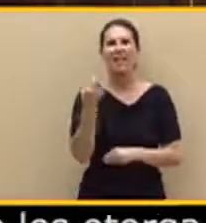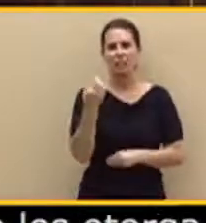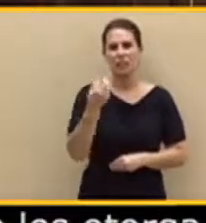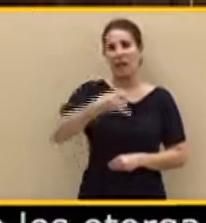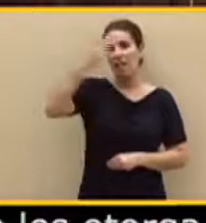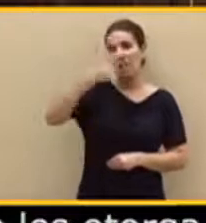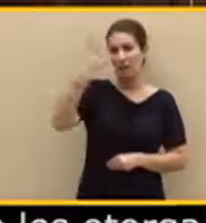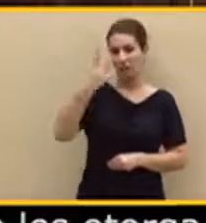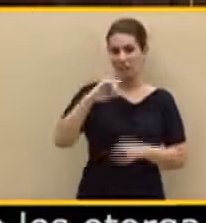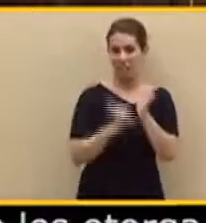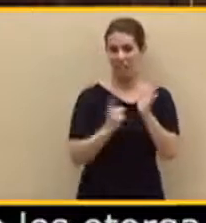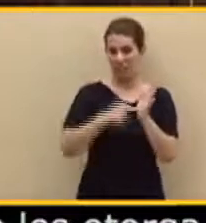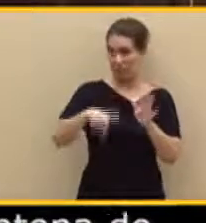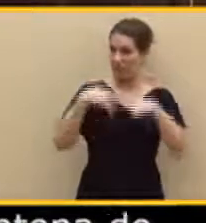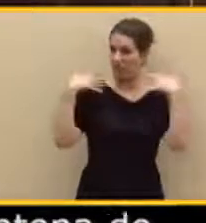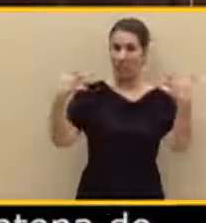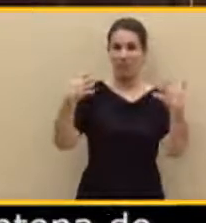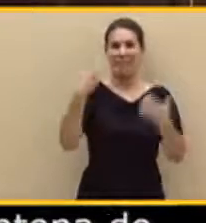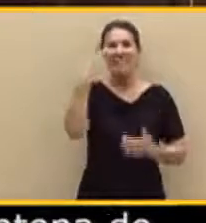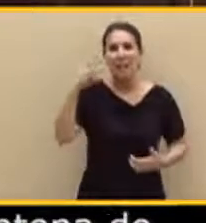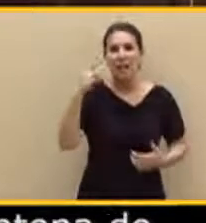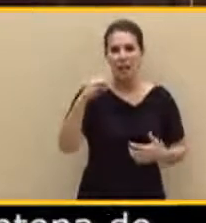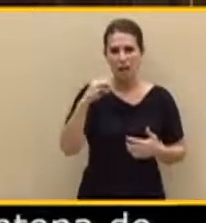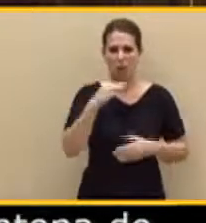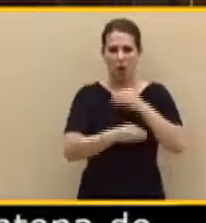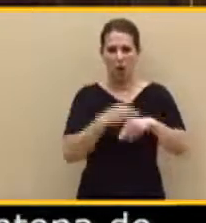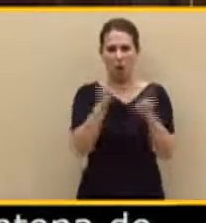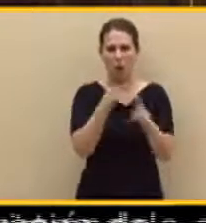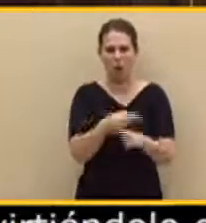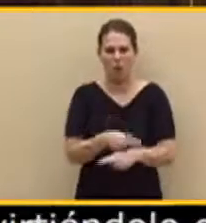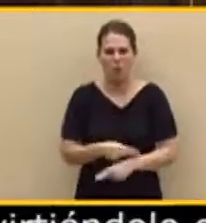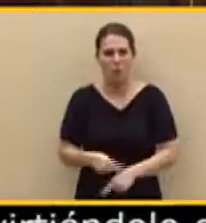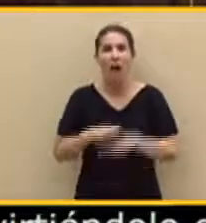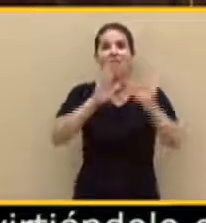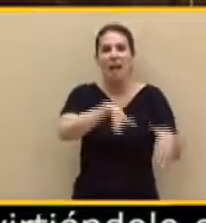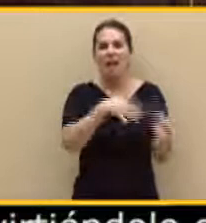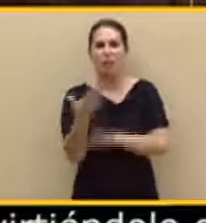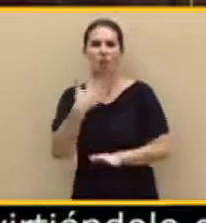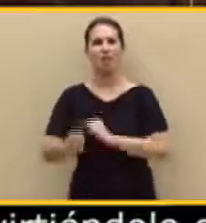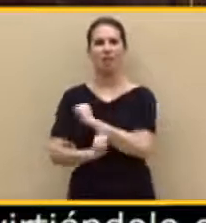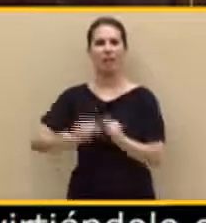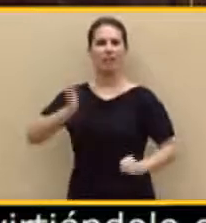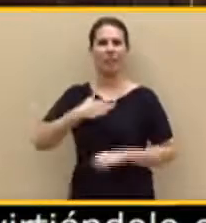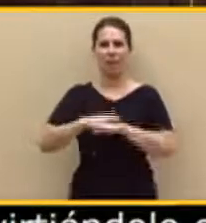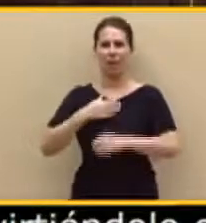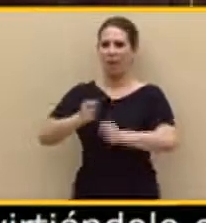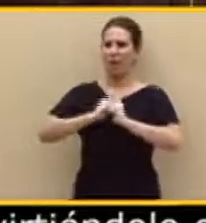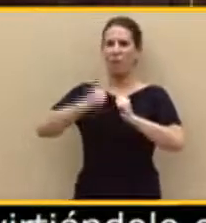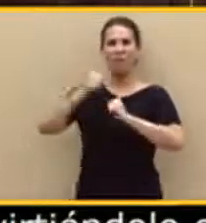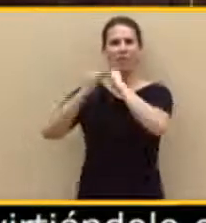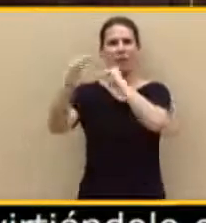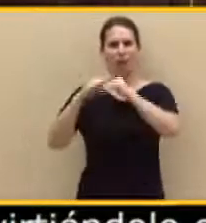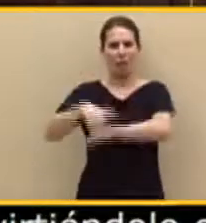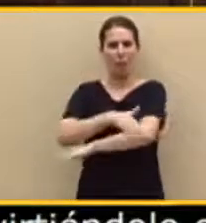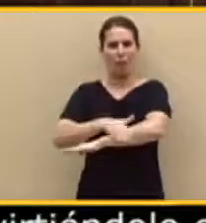legislativas de este Parlamento, convirtiéndolo en una de sus principales estrategias para dotar de estabilidad al Gobierno a una costa de